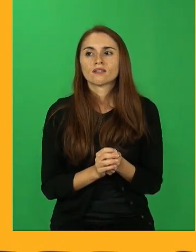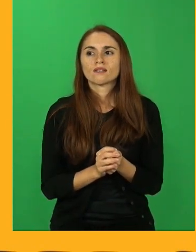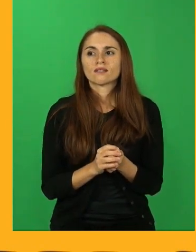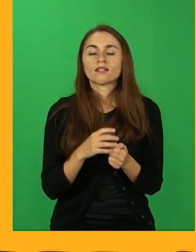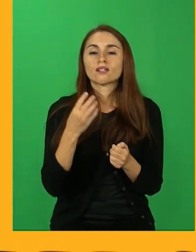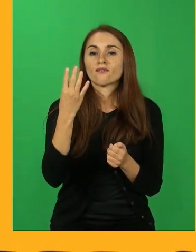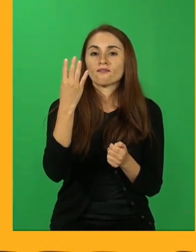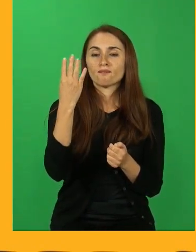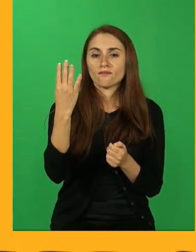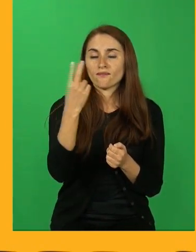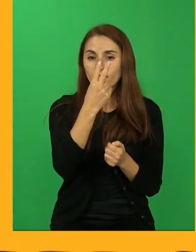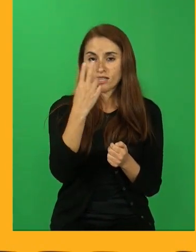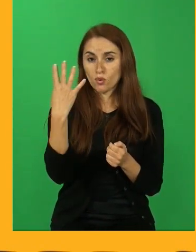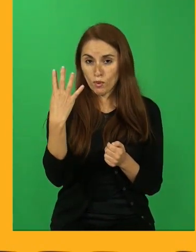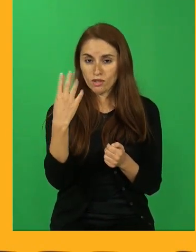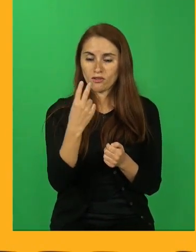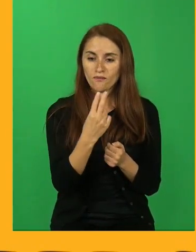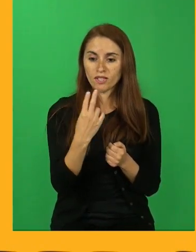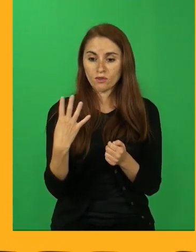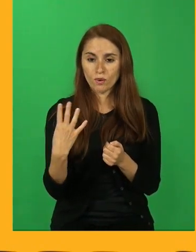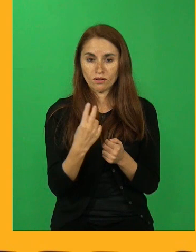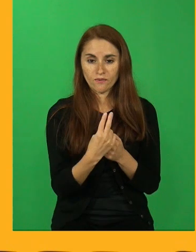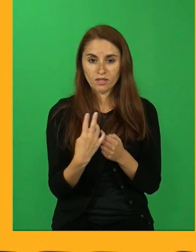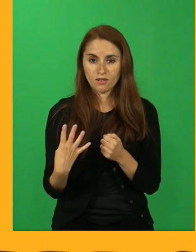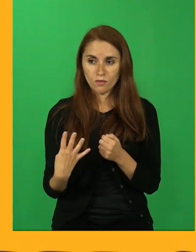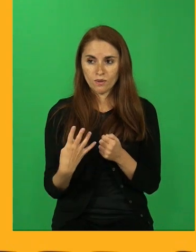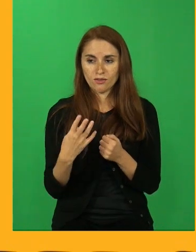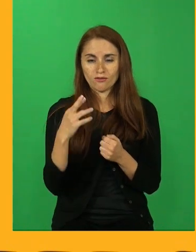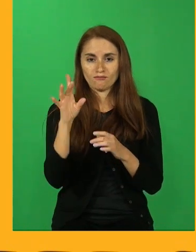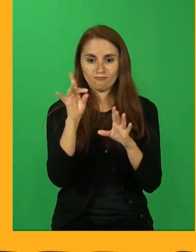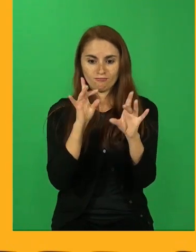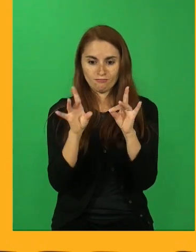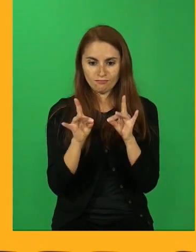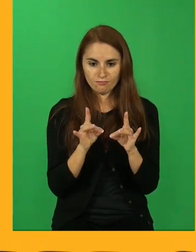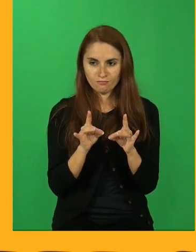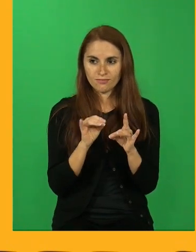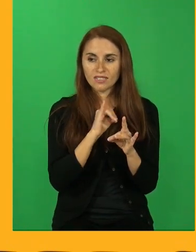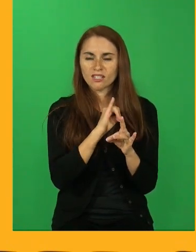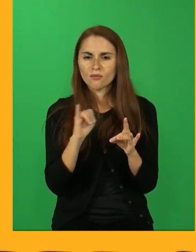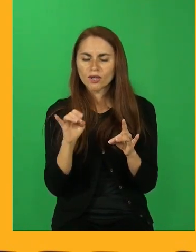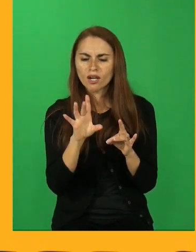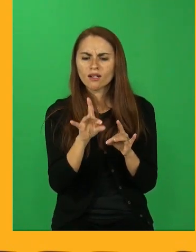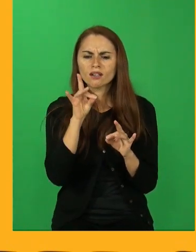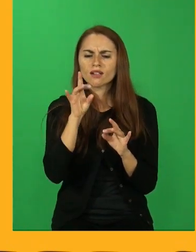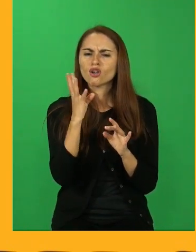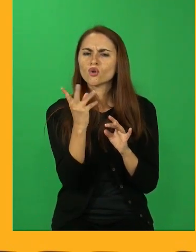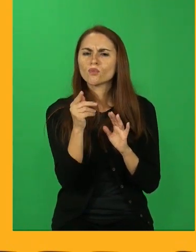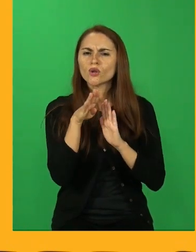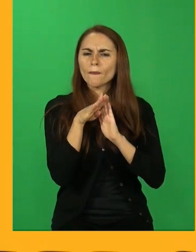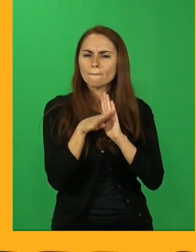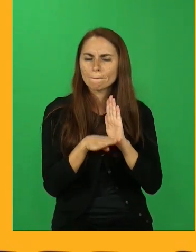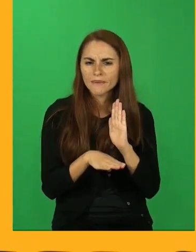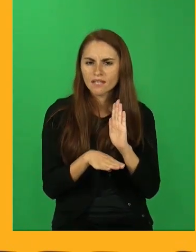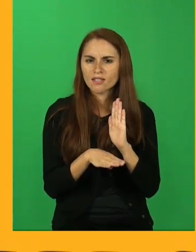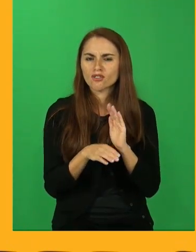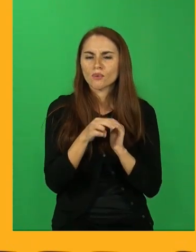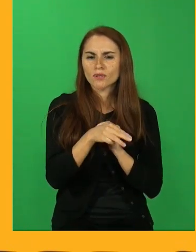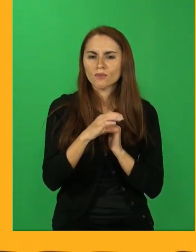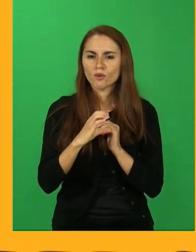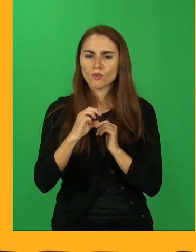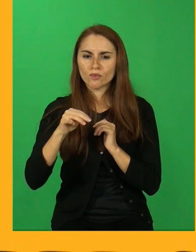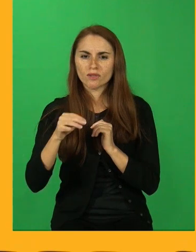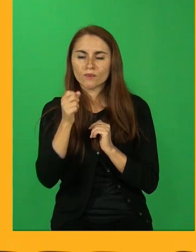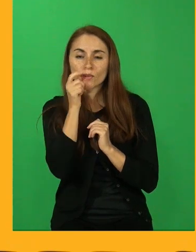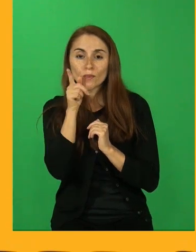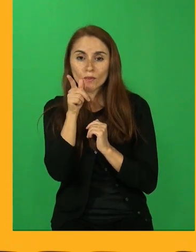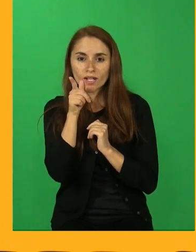y el 24. Múltiplos comunes y el más pequeño es el mínimo común múltiplo, que en este caso